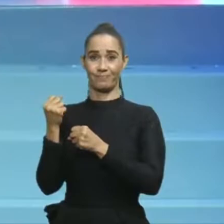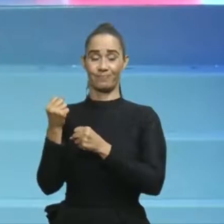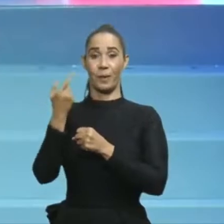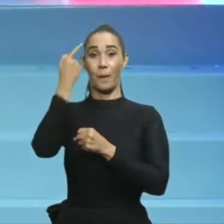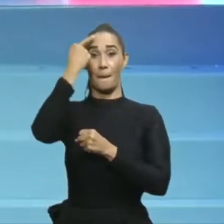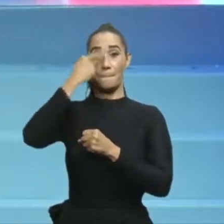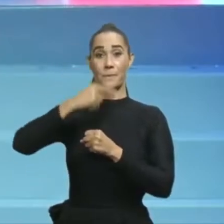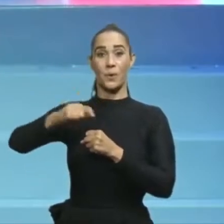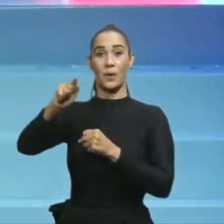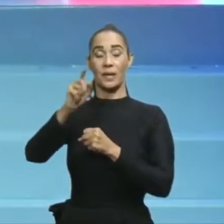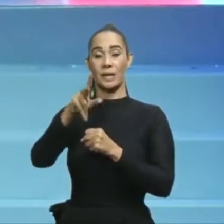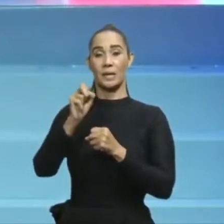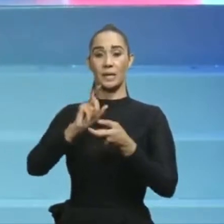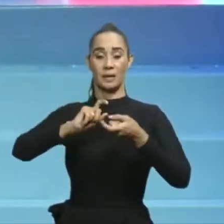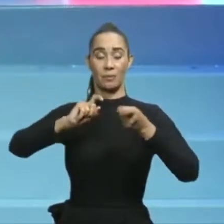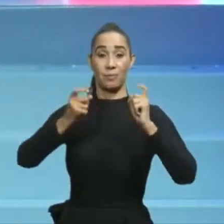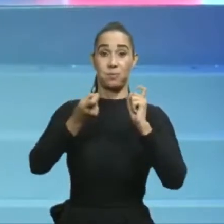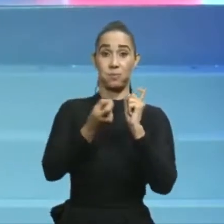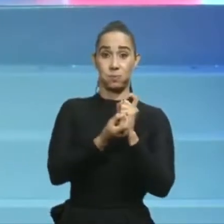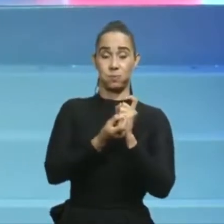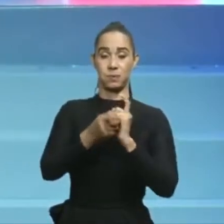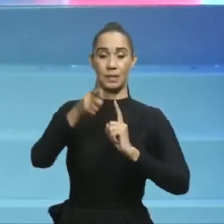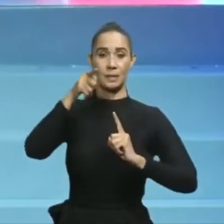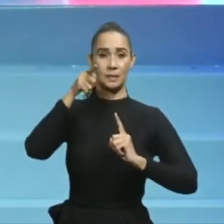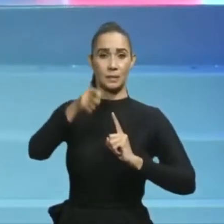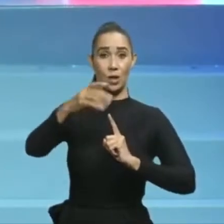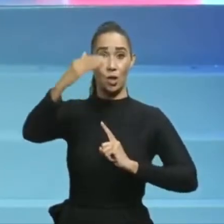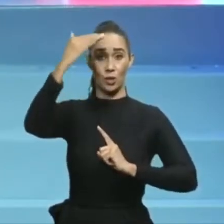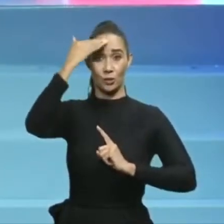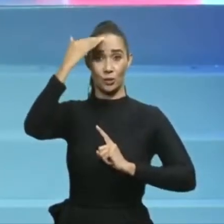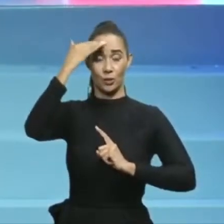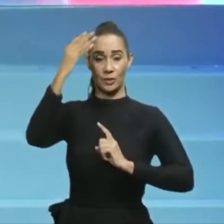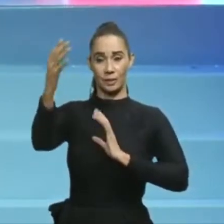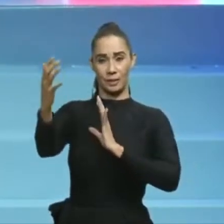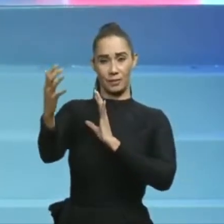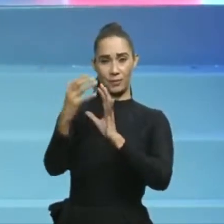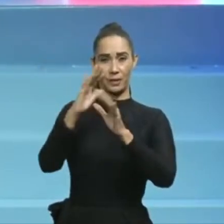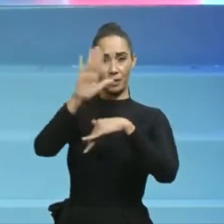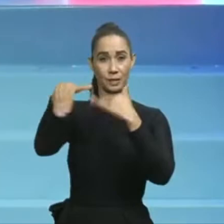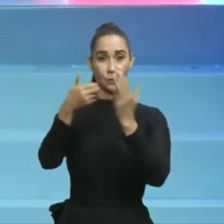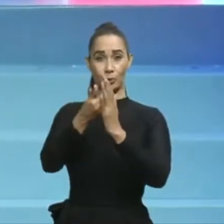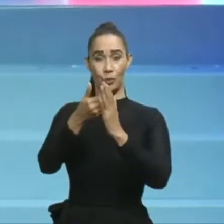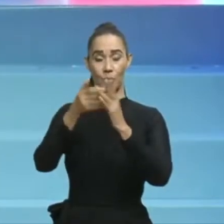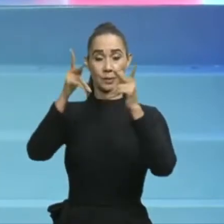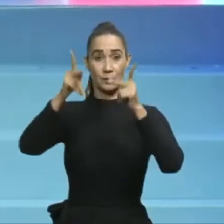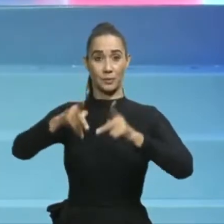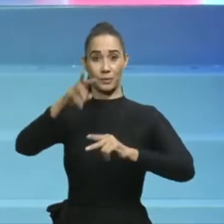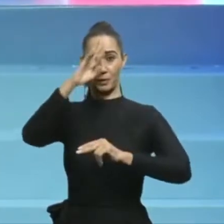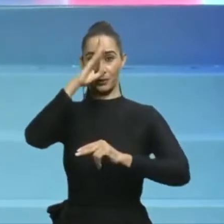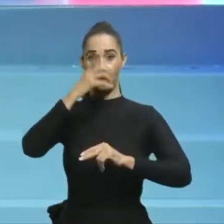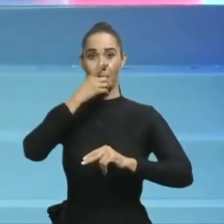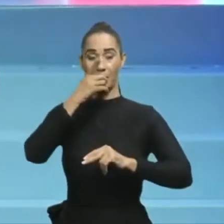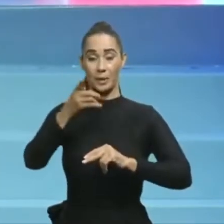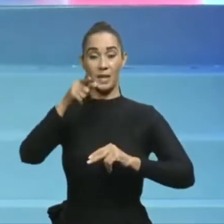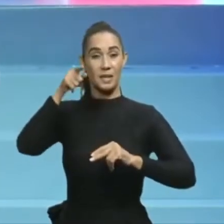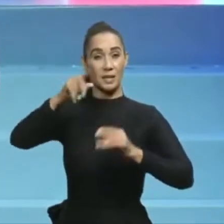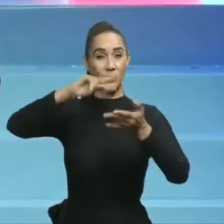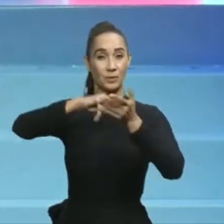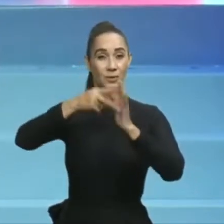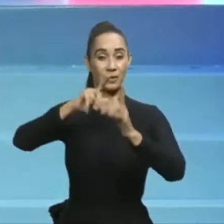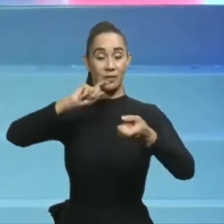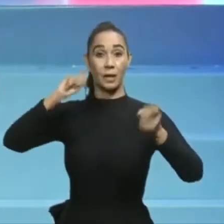quien se atreva a revertirla estoy seguro tendrá de frente a todo el pueblo dominicano y esto es cambio